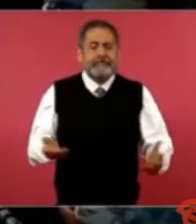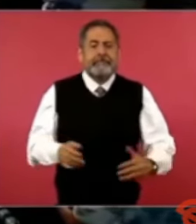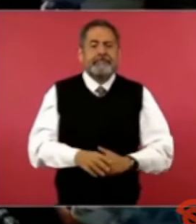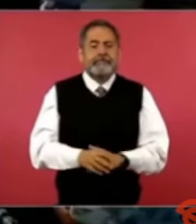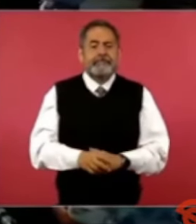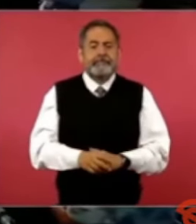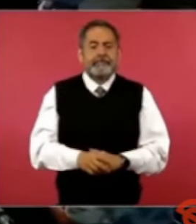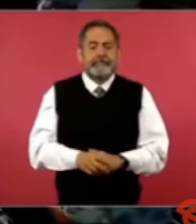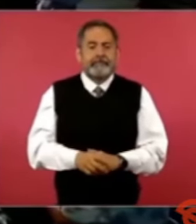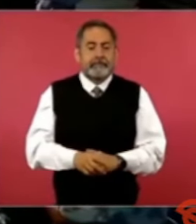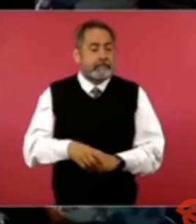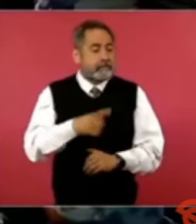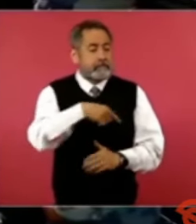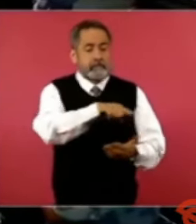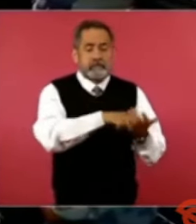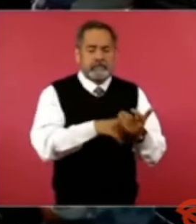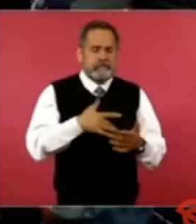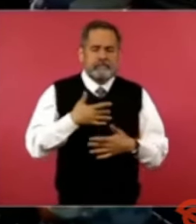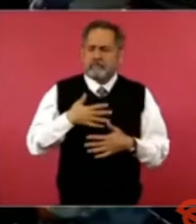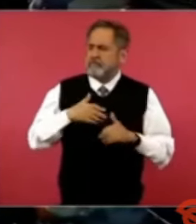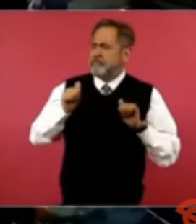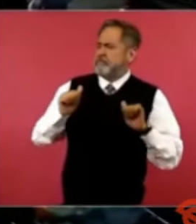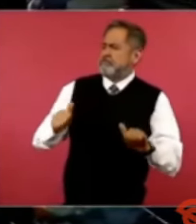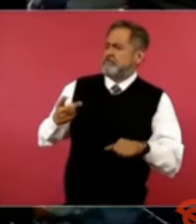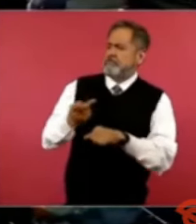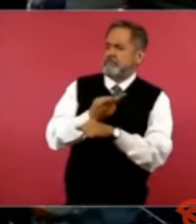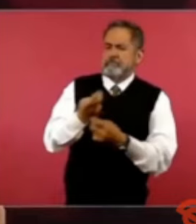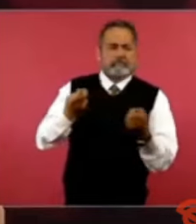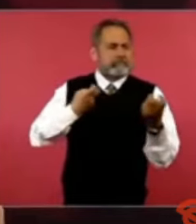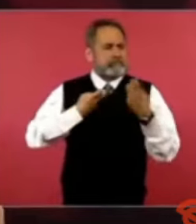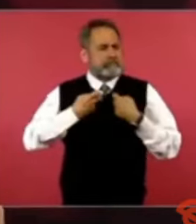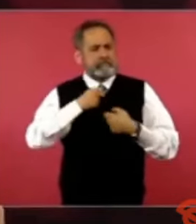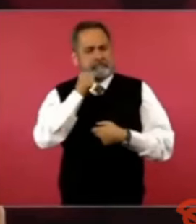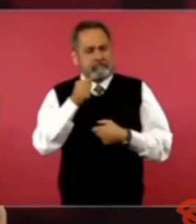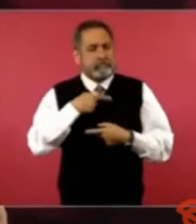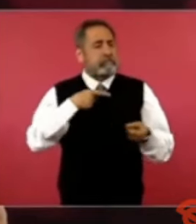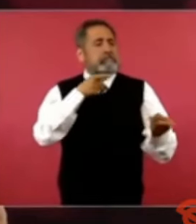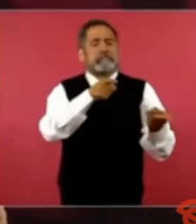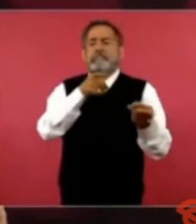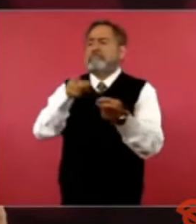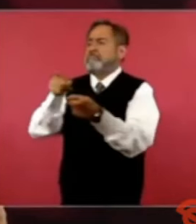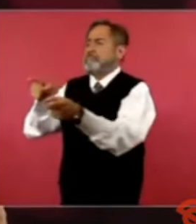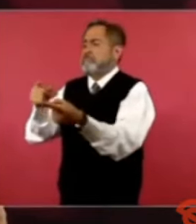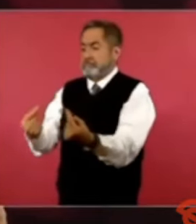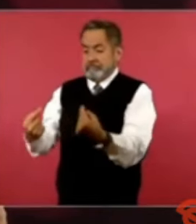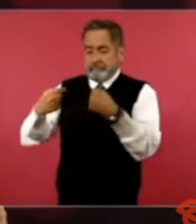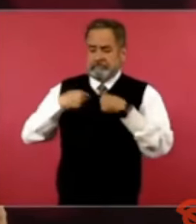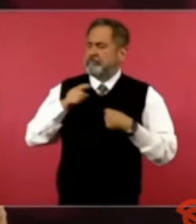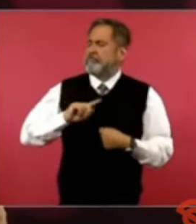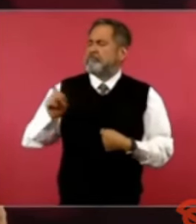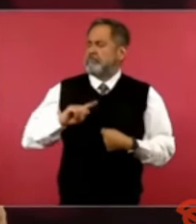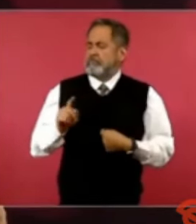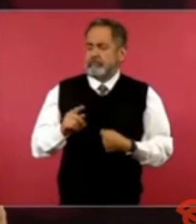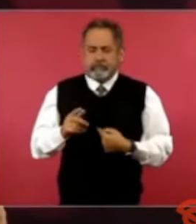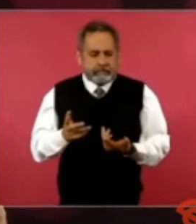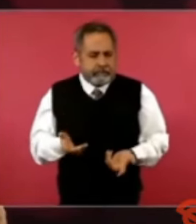porque se sentían Intocables ellos podían